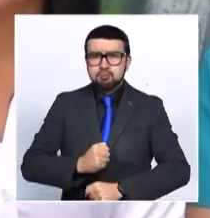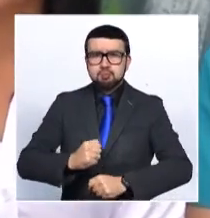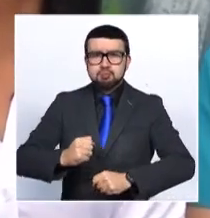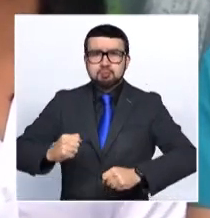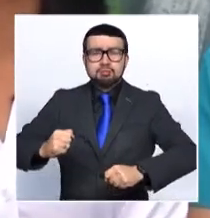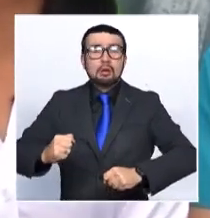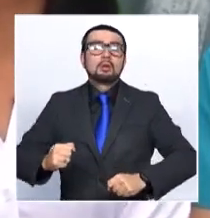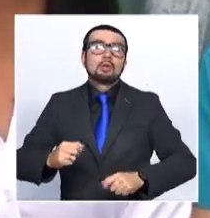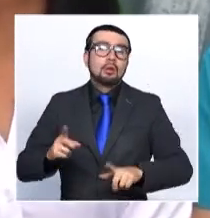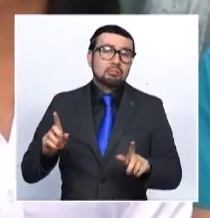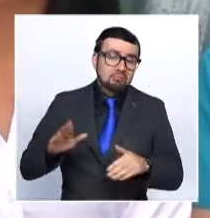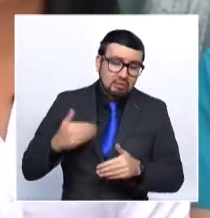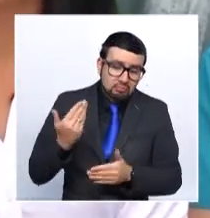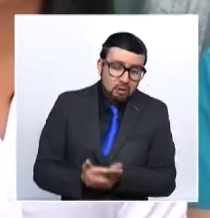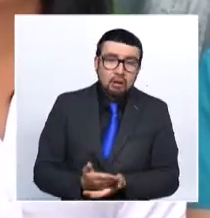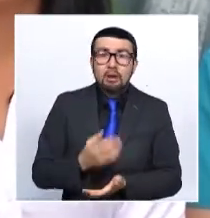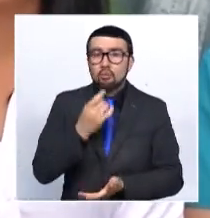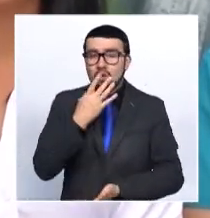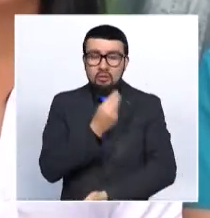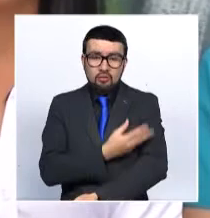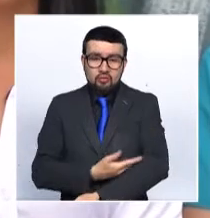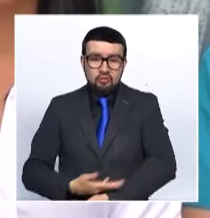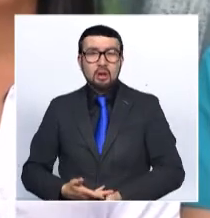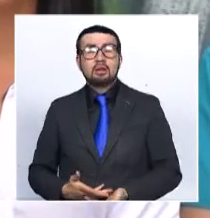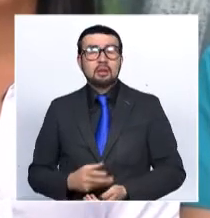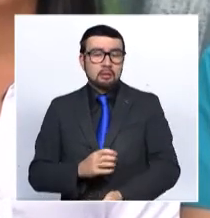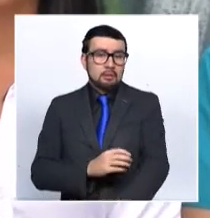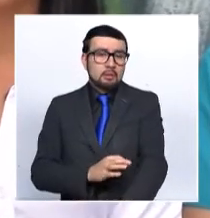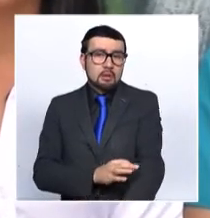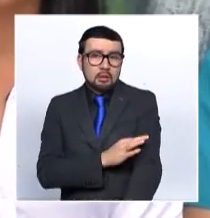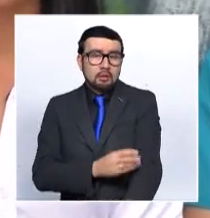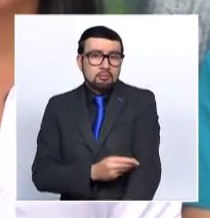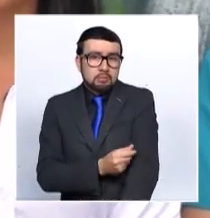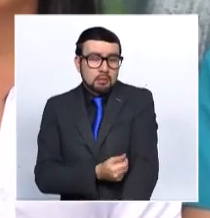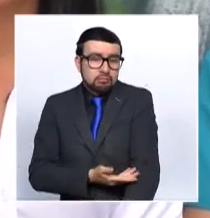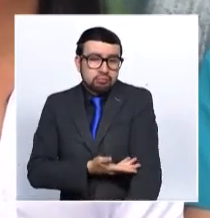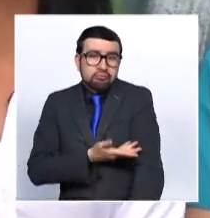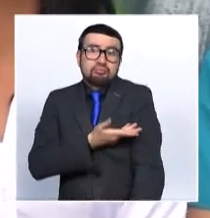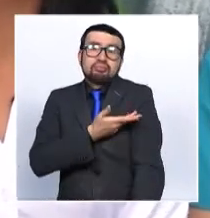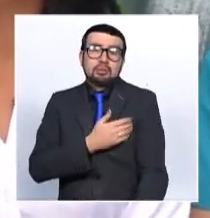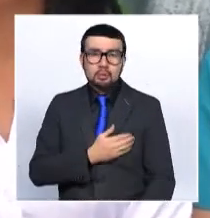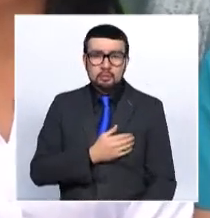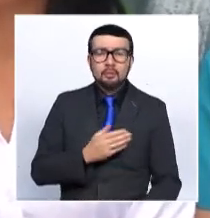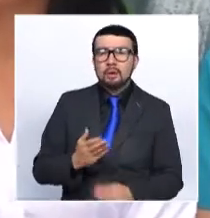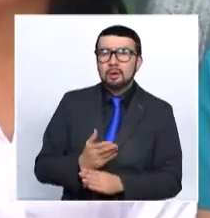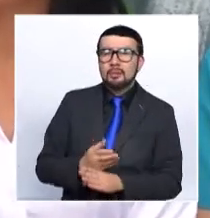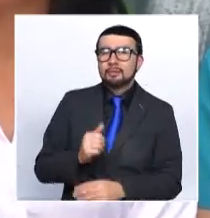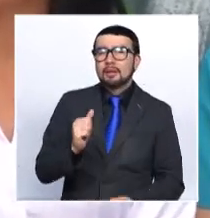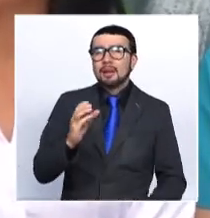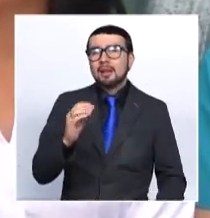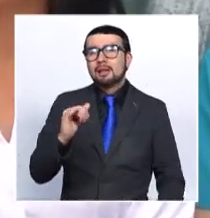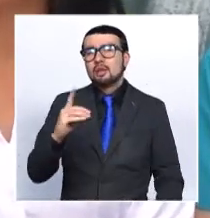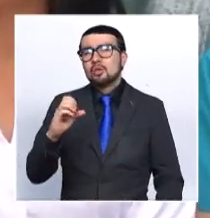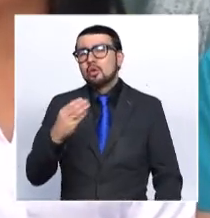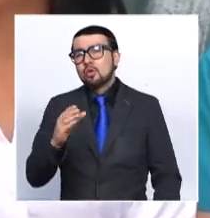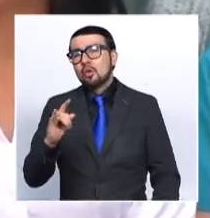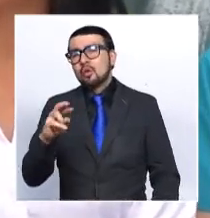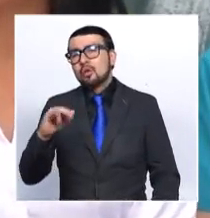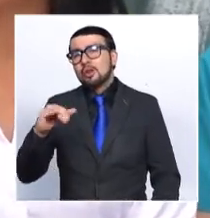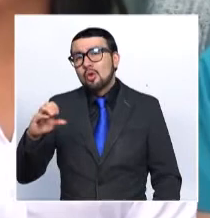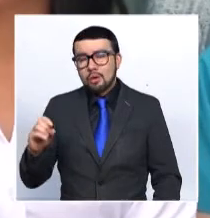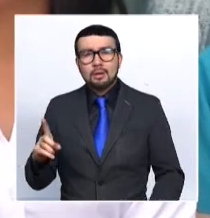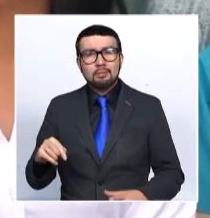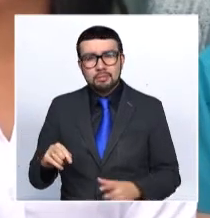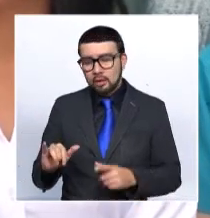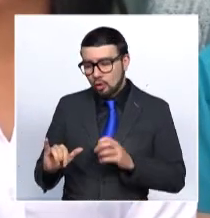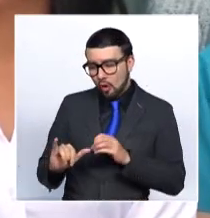obesidad, diabetes, hipertensión, hígado graso, ovario poliquístico, problemas de ácido úrico y demás patologías que se denominan dentro del